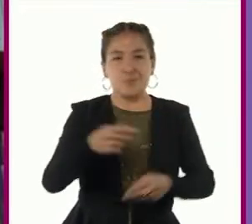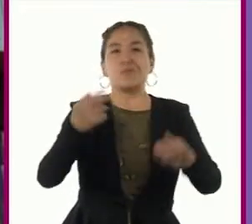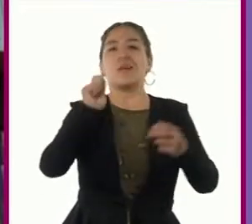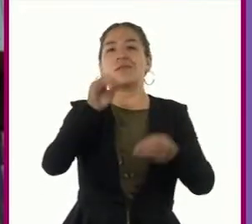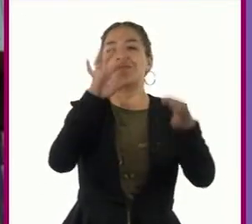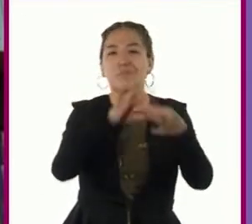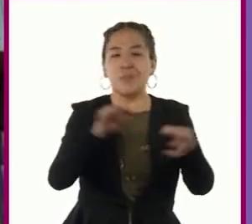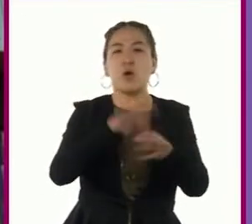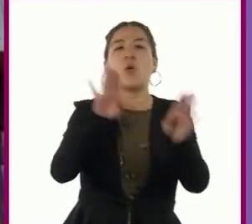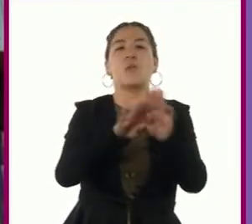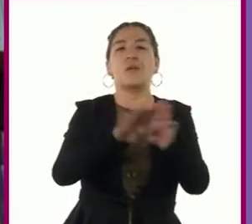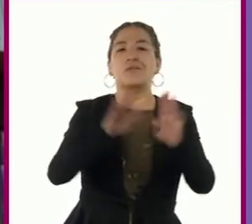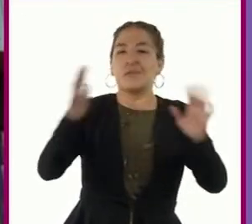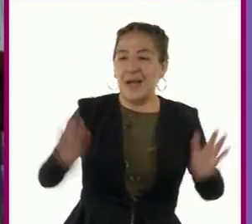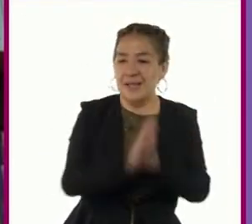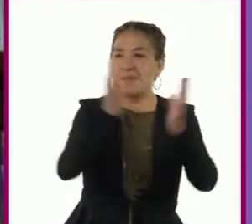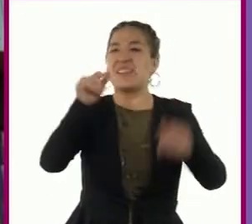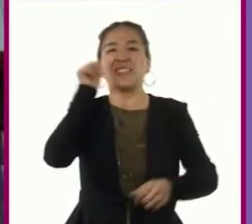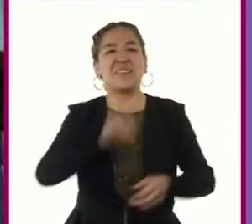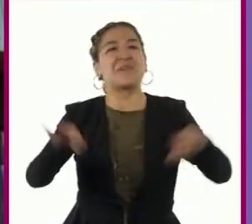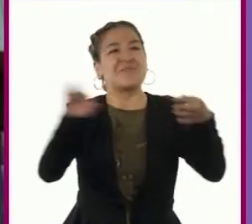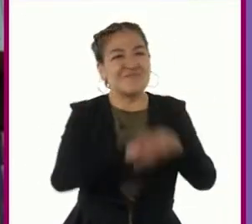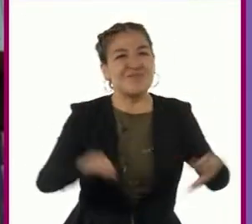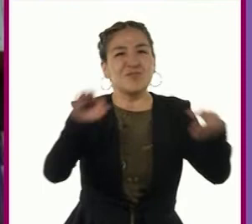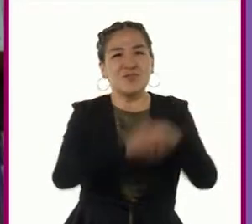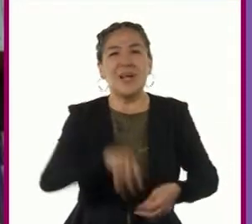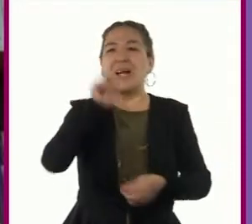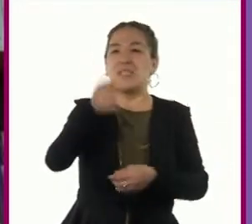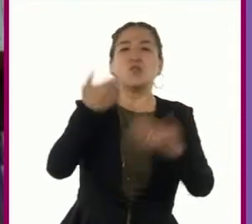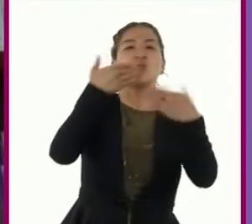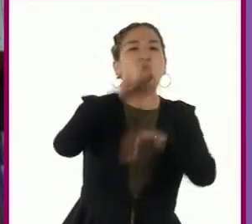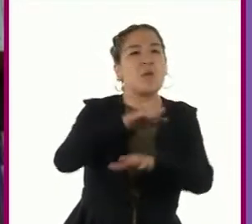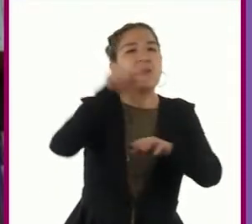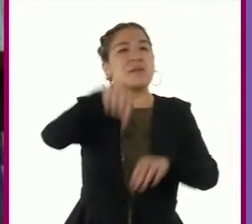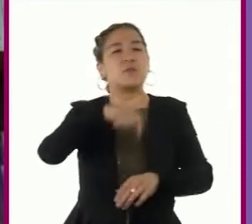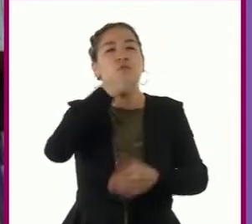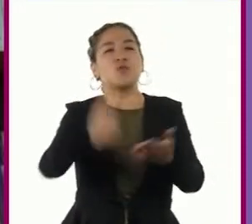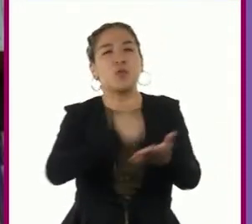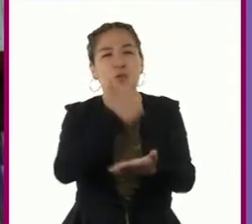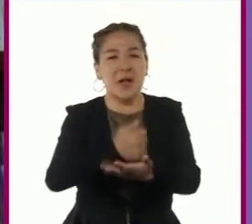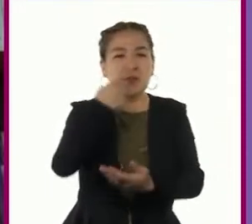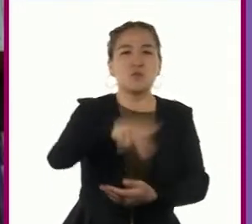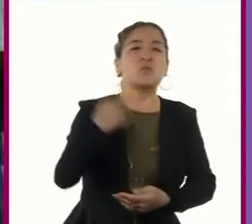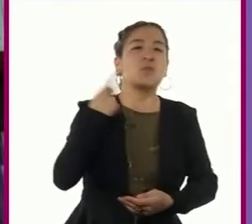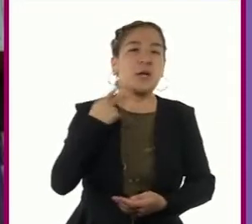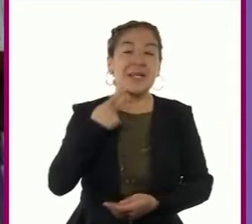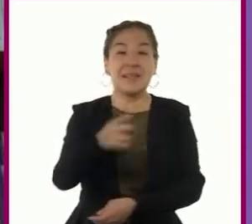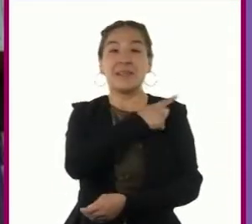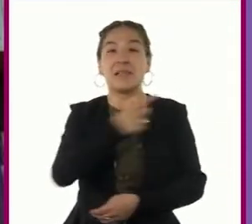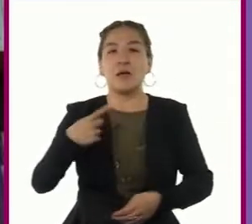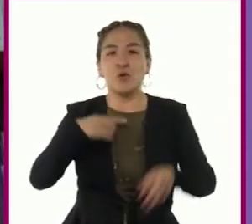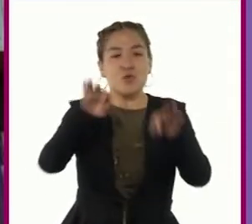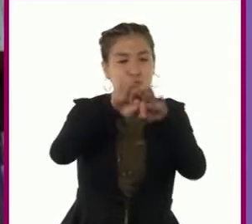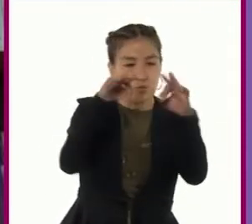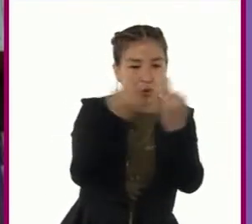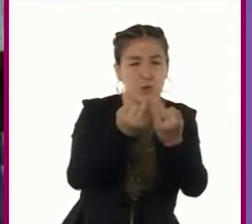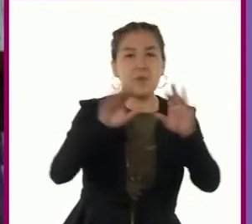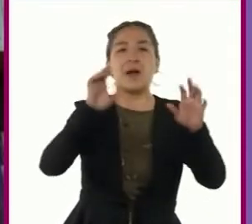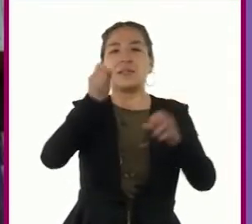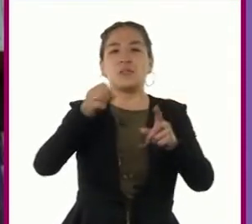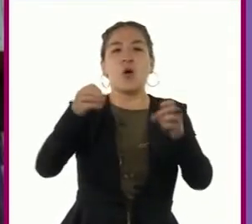diversos procesos electorales. Esto implica que un partido político debe tener una estructura y organización propia,